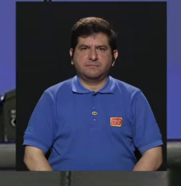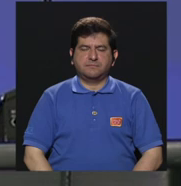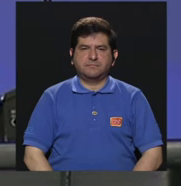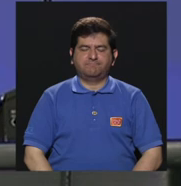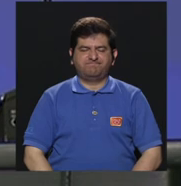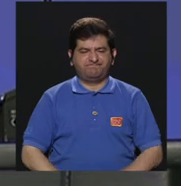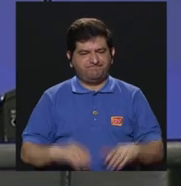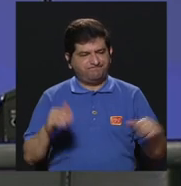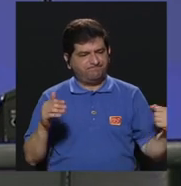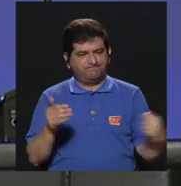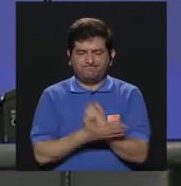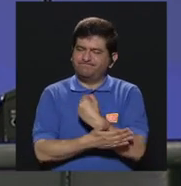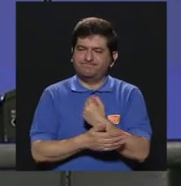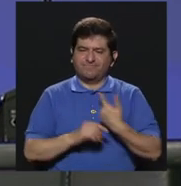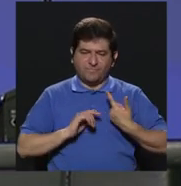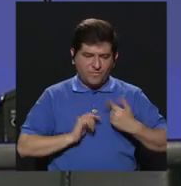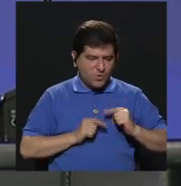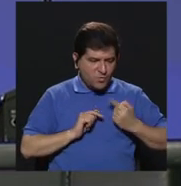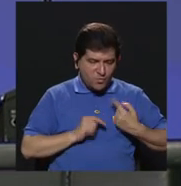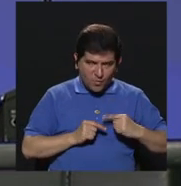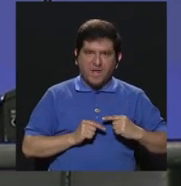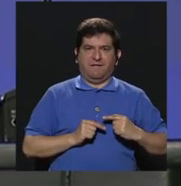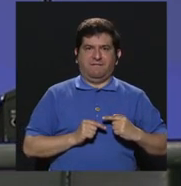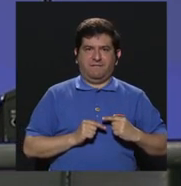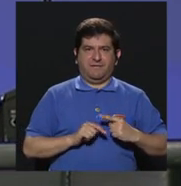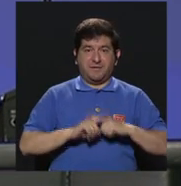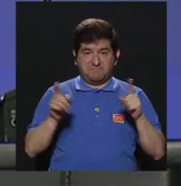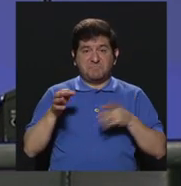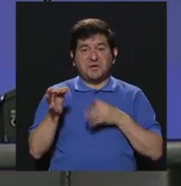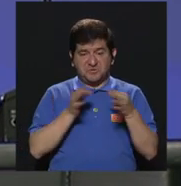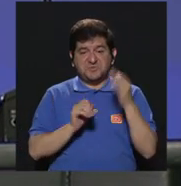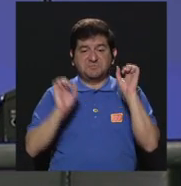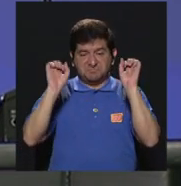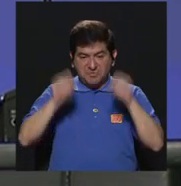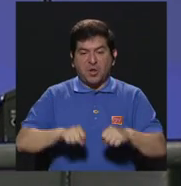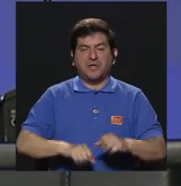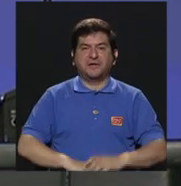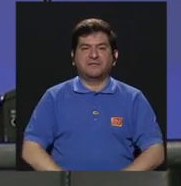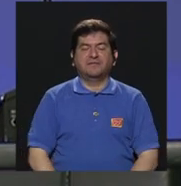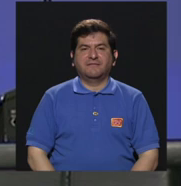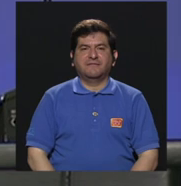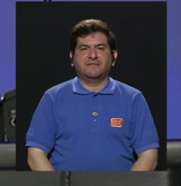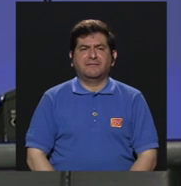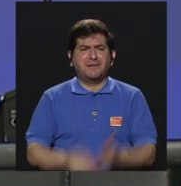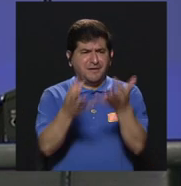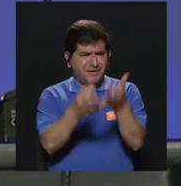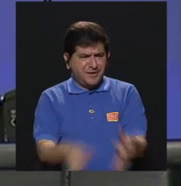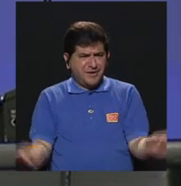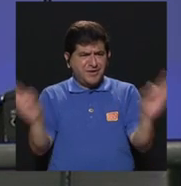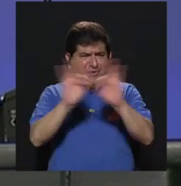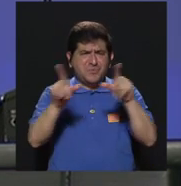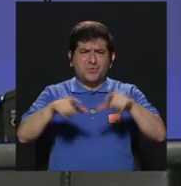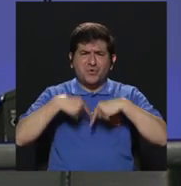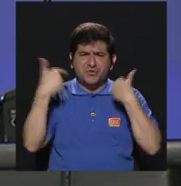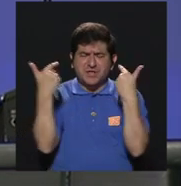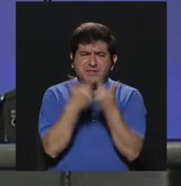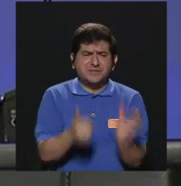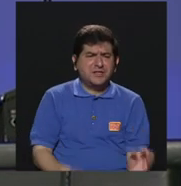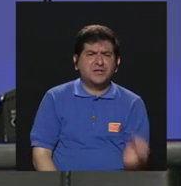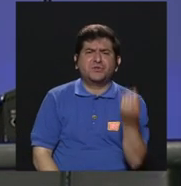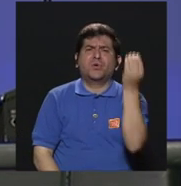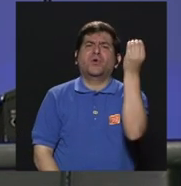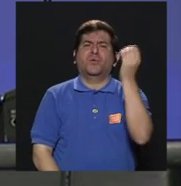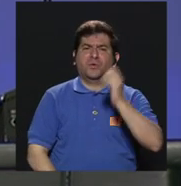Es lamentable y doloroso, pero explicable, que importantes sectores de